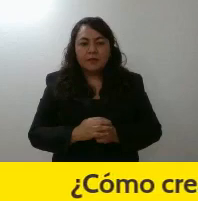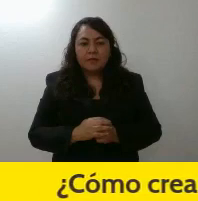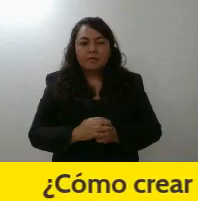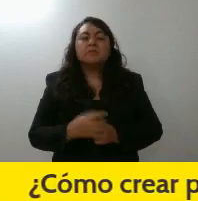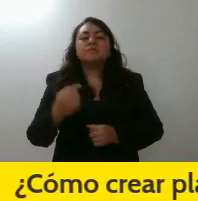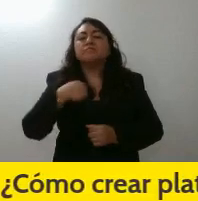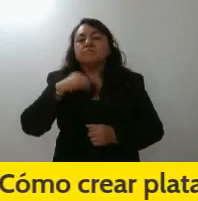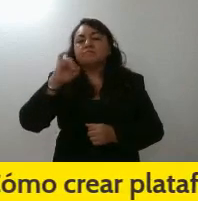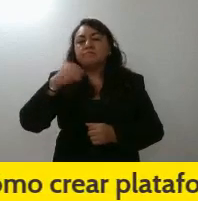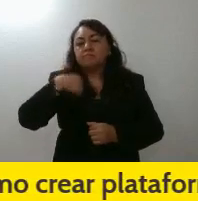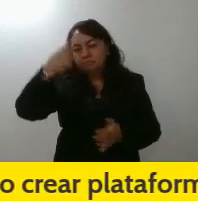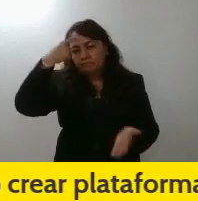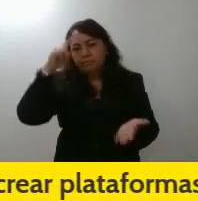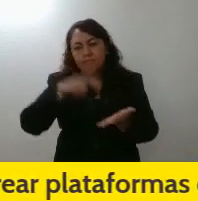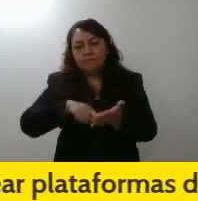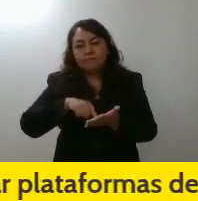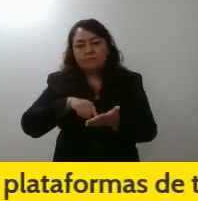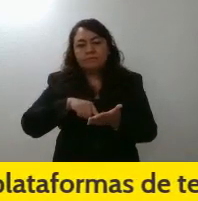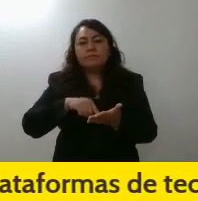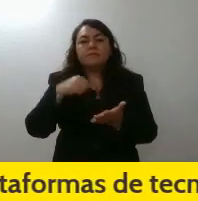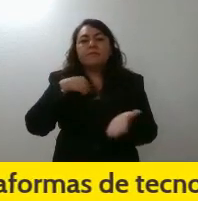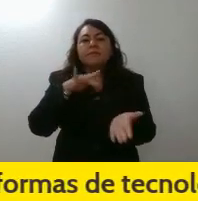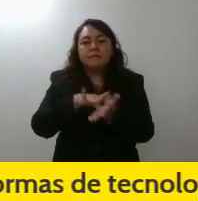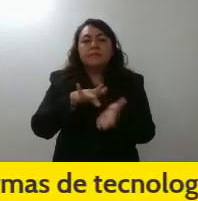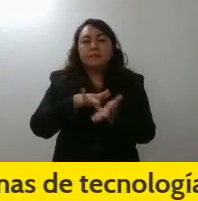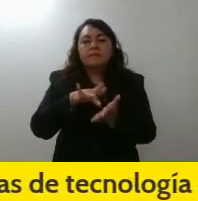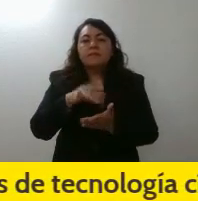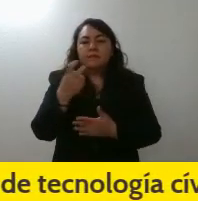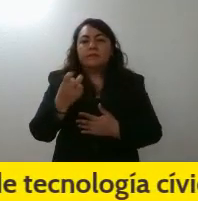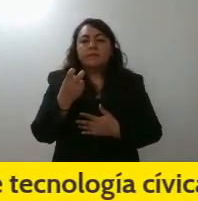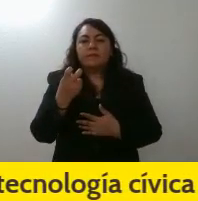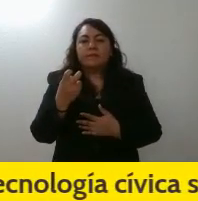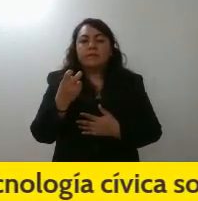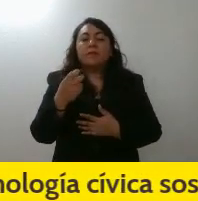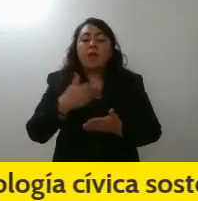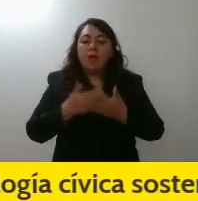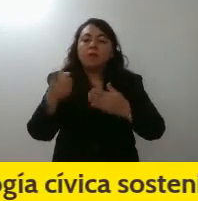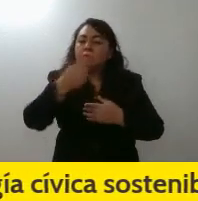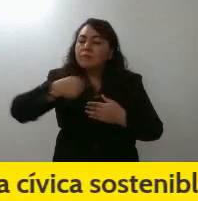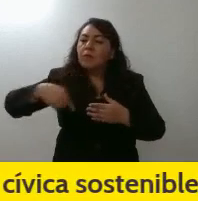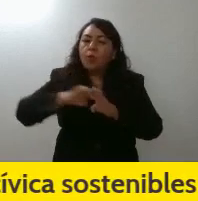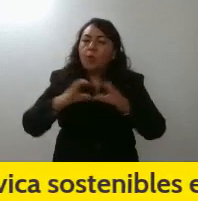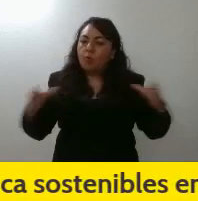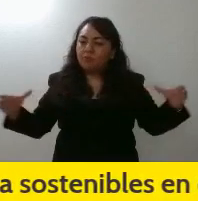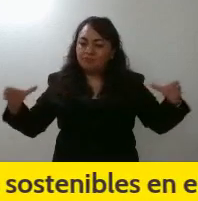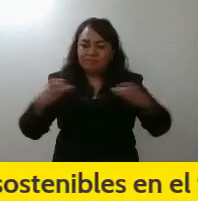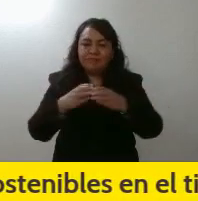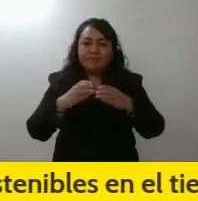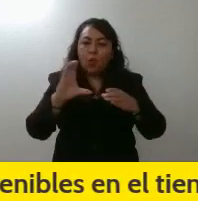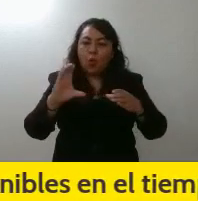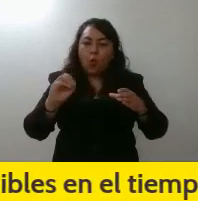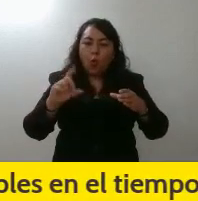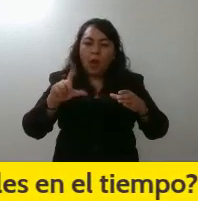yo creo que también apoyo esto de que sea colaborativo, creo que es la clave,